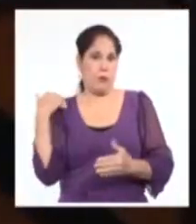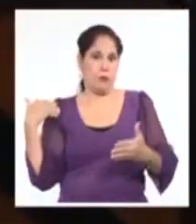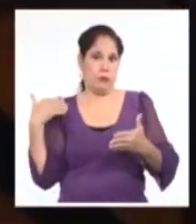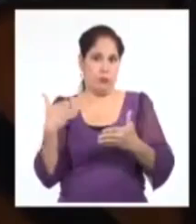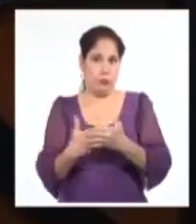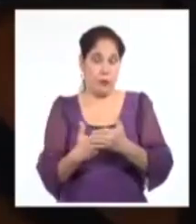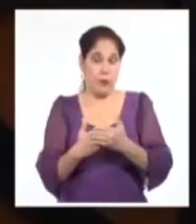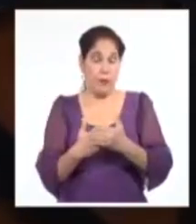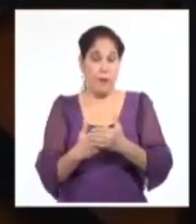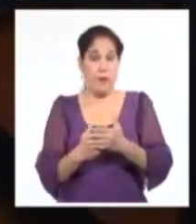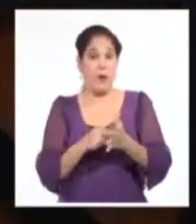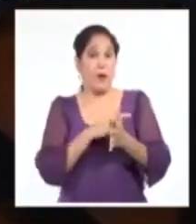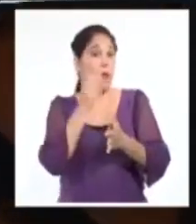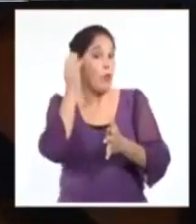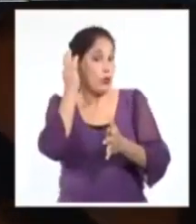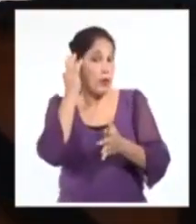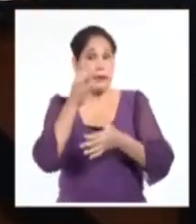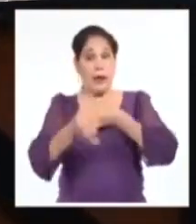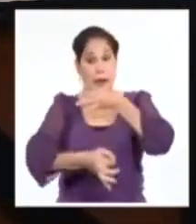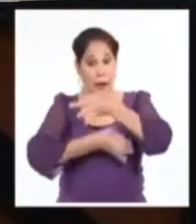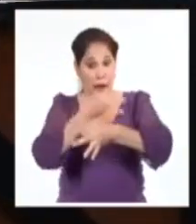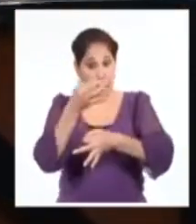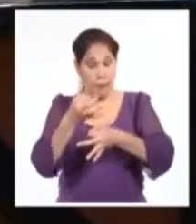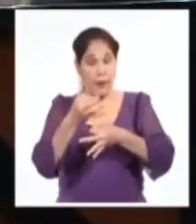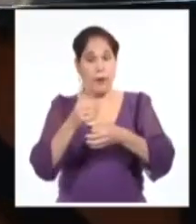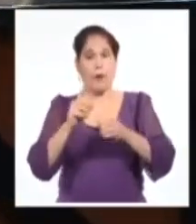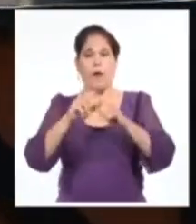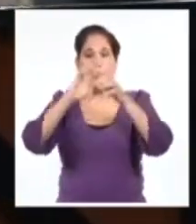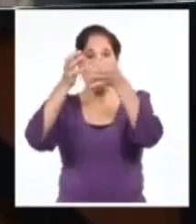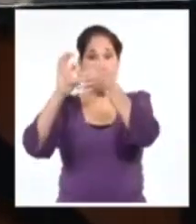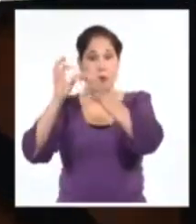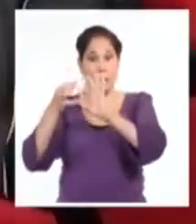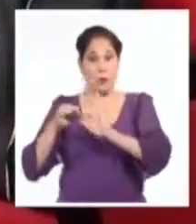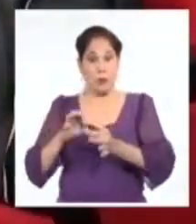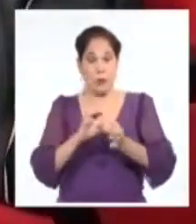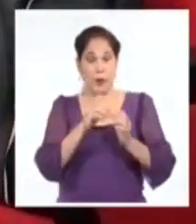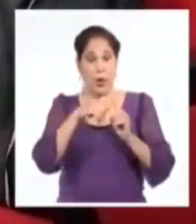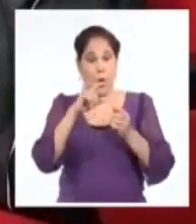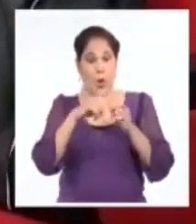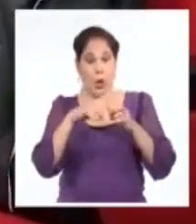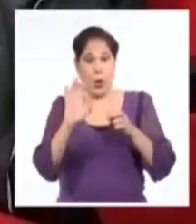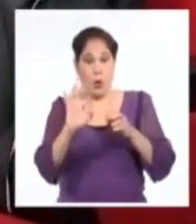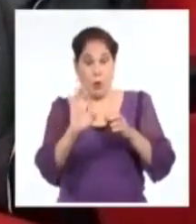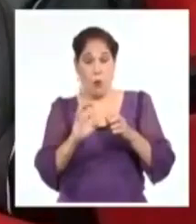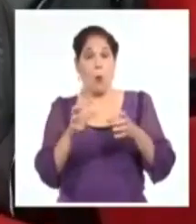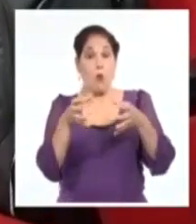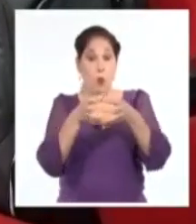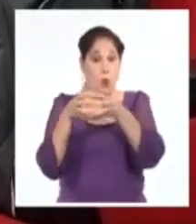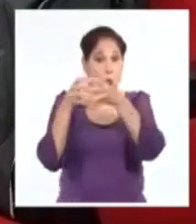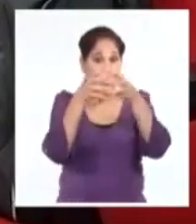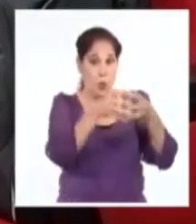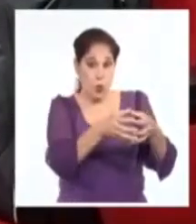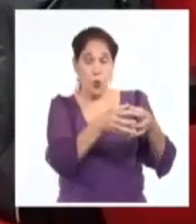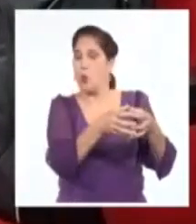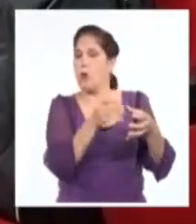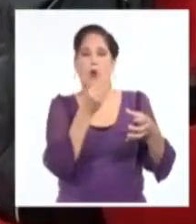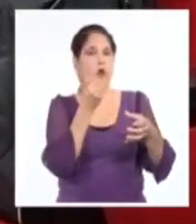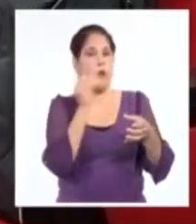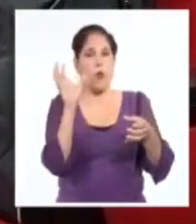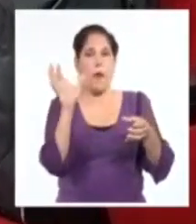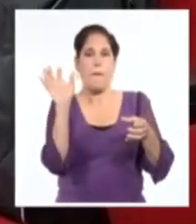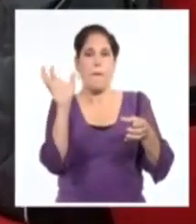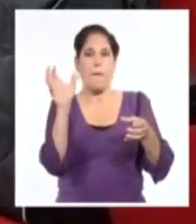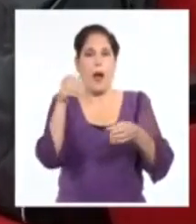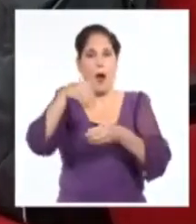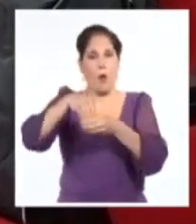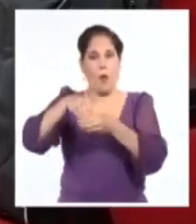La directiva recordó que por este motivo, en los Juegos Olímpicos de Tokio del año pasado, la delegación cubana no pudo hacer transacciones en los